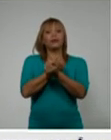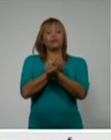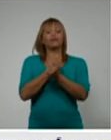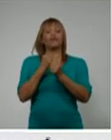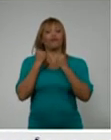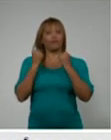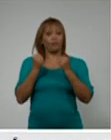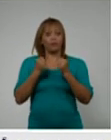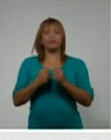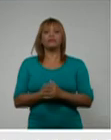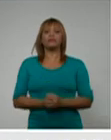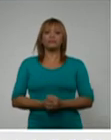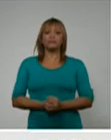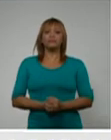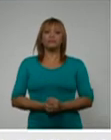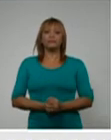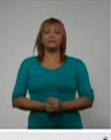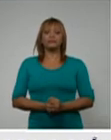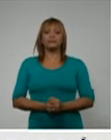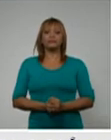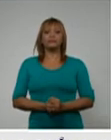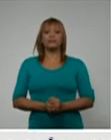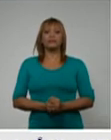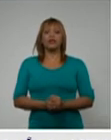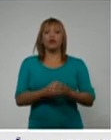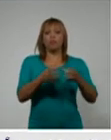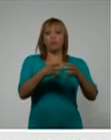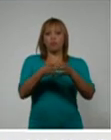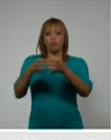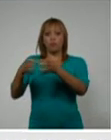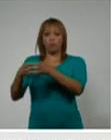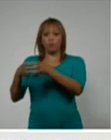importante. Por grupos de edades,